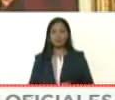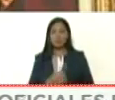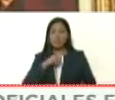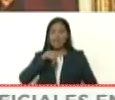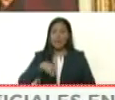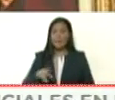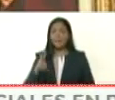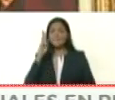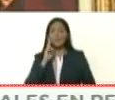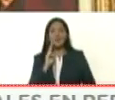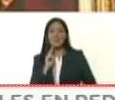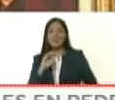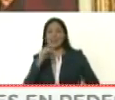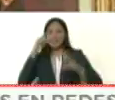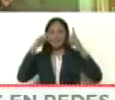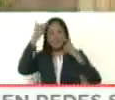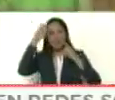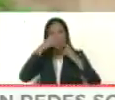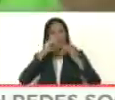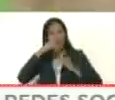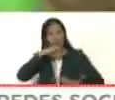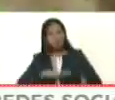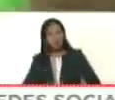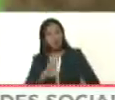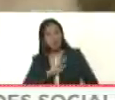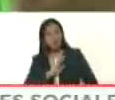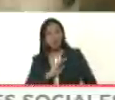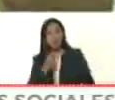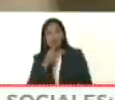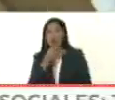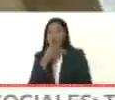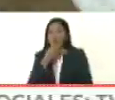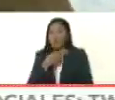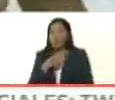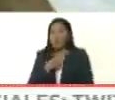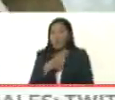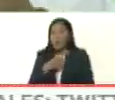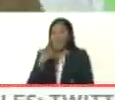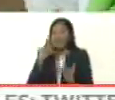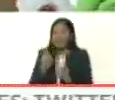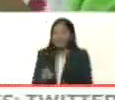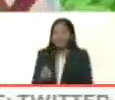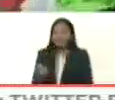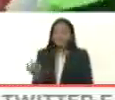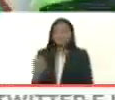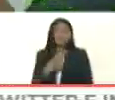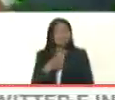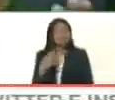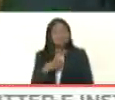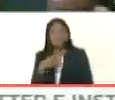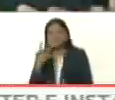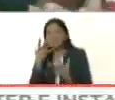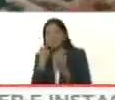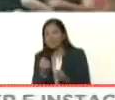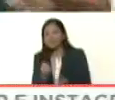Bolívar, es Chávez, es una historia, no lo pueden entender, no lo pueden entender.